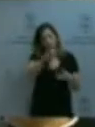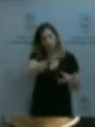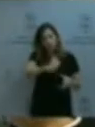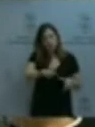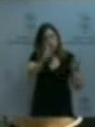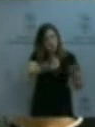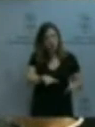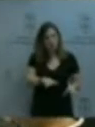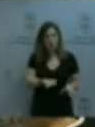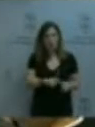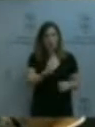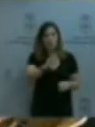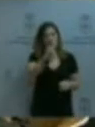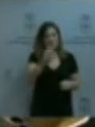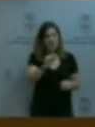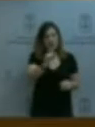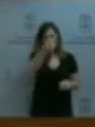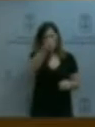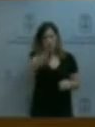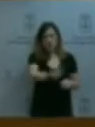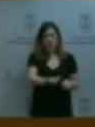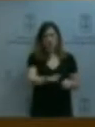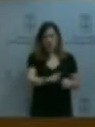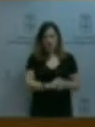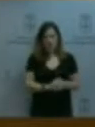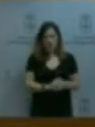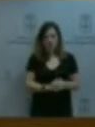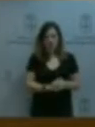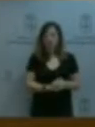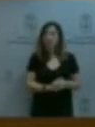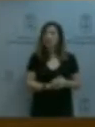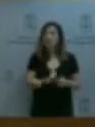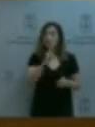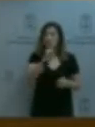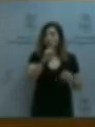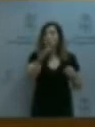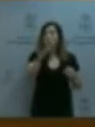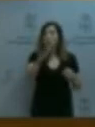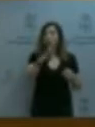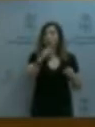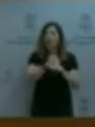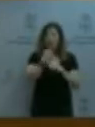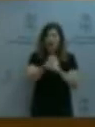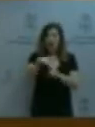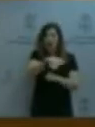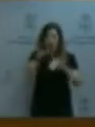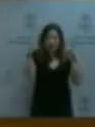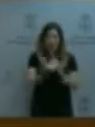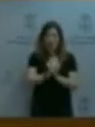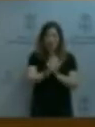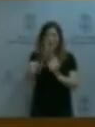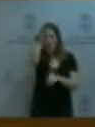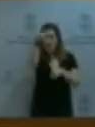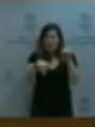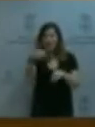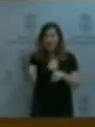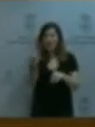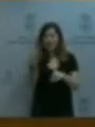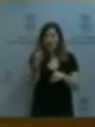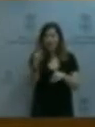Mientras para conseguir un puesto de trabajo en la cuenca y sobre todo en la mina había que ir con un carnet o con el otro carnet. De ninguno de ellos era el